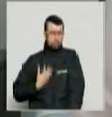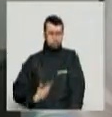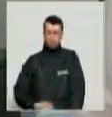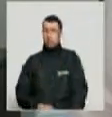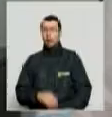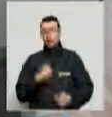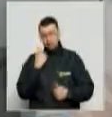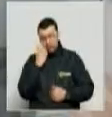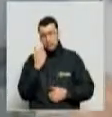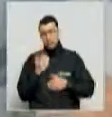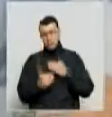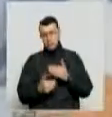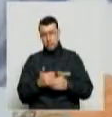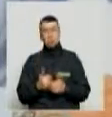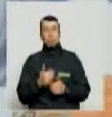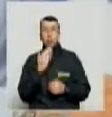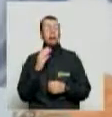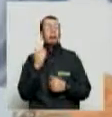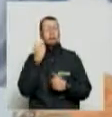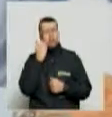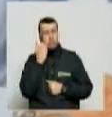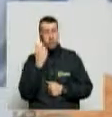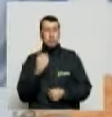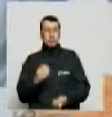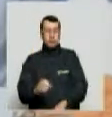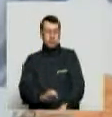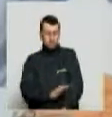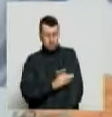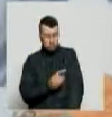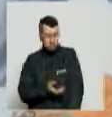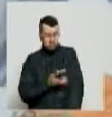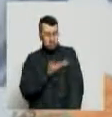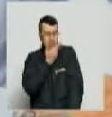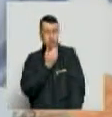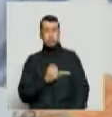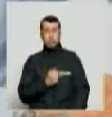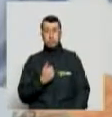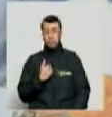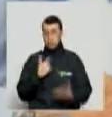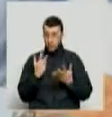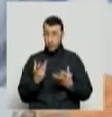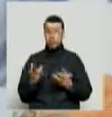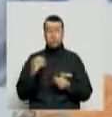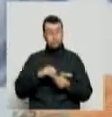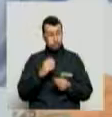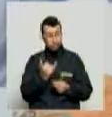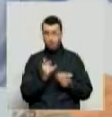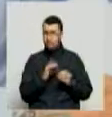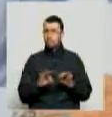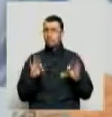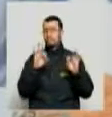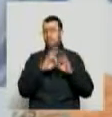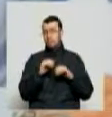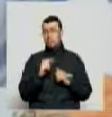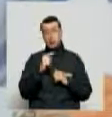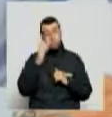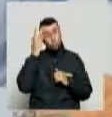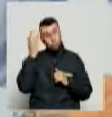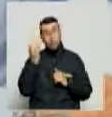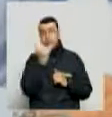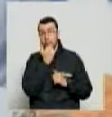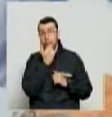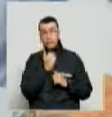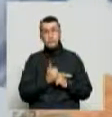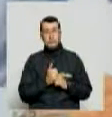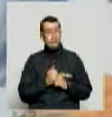como la hipertensión arterial, y de ahí quiero tocar algo muy importante, porque resulta que